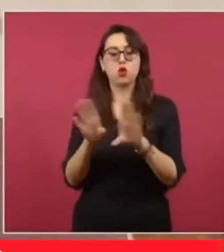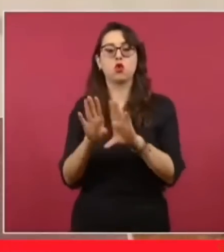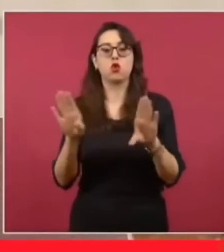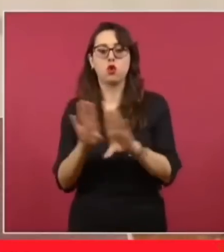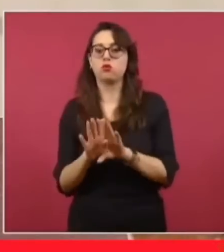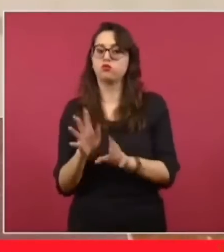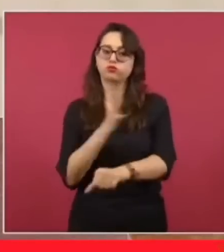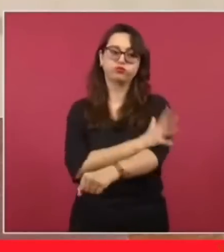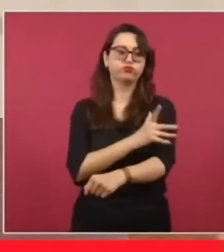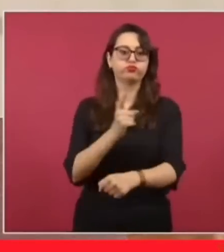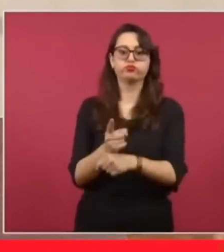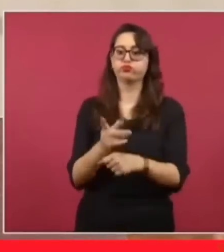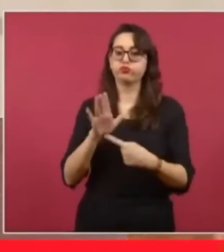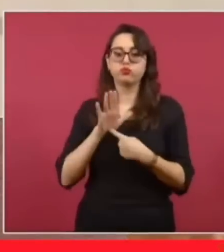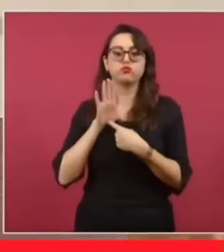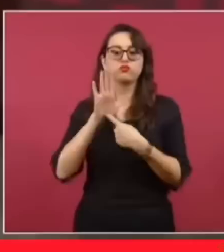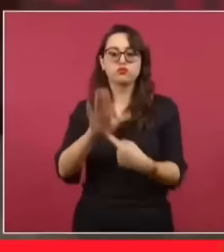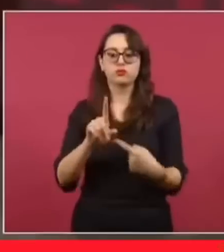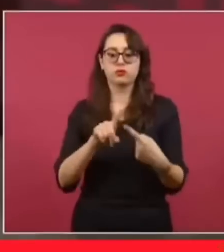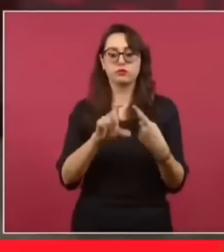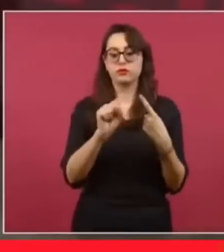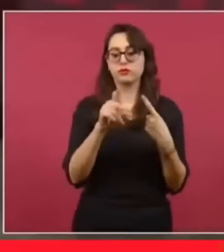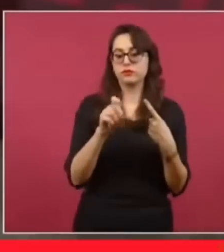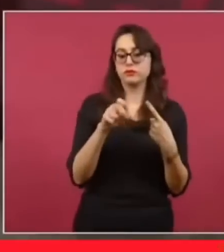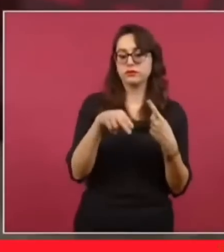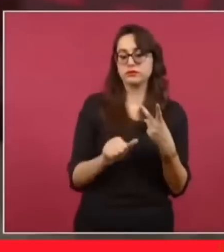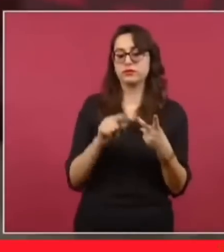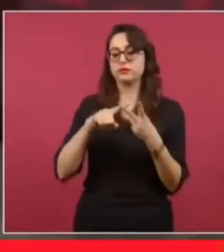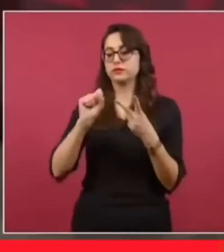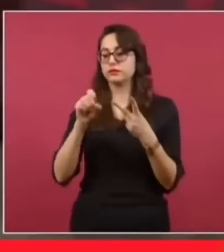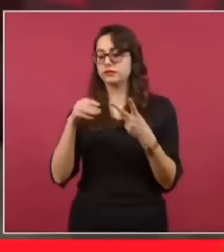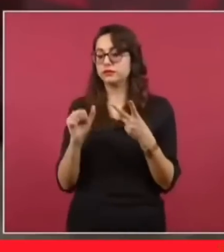mexicano, como la defensa, como Marina.